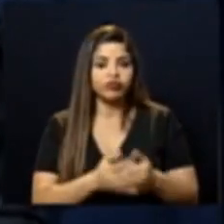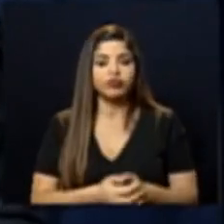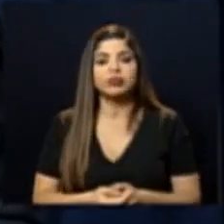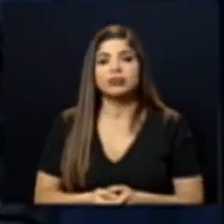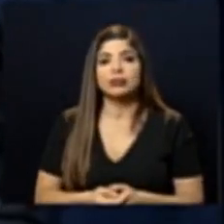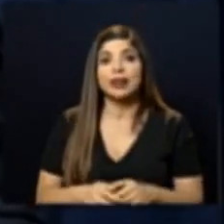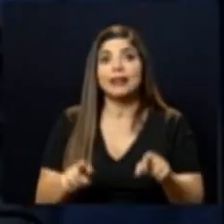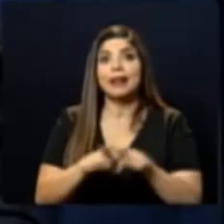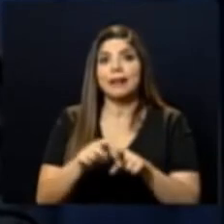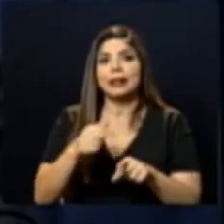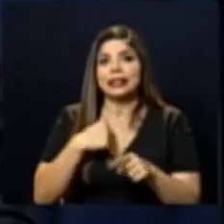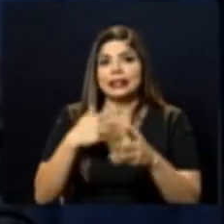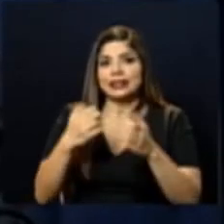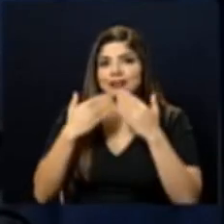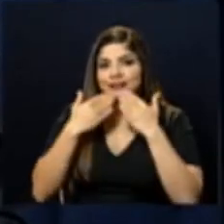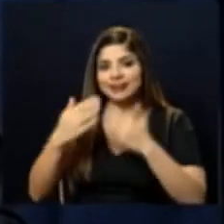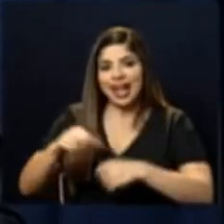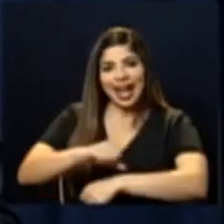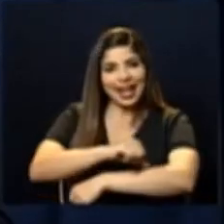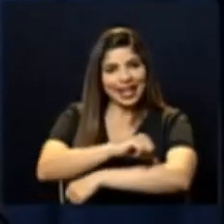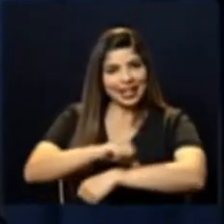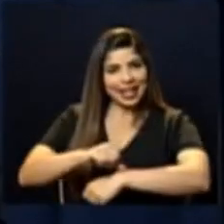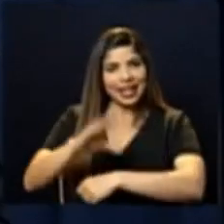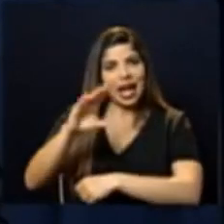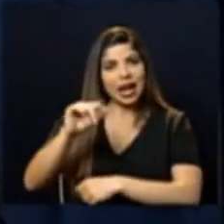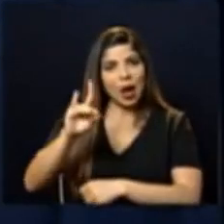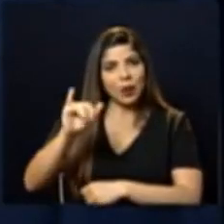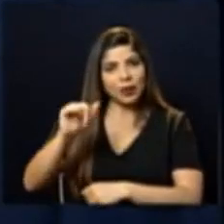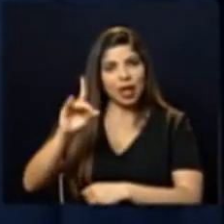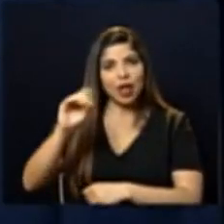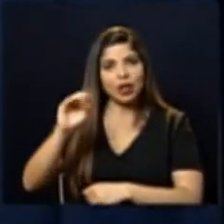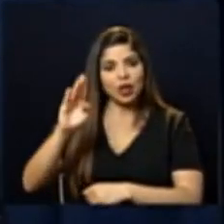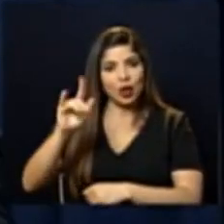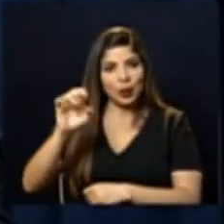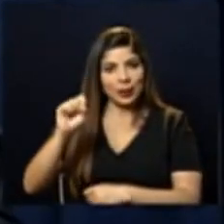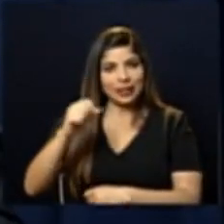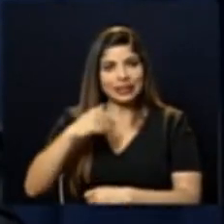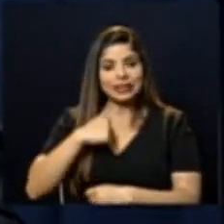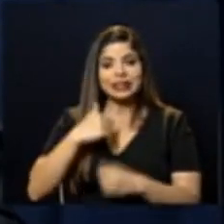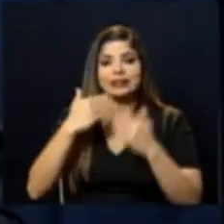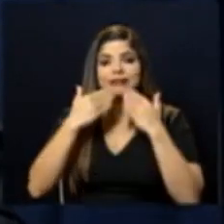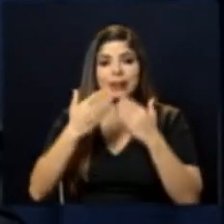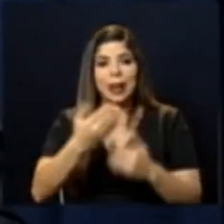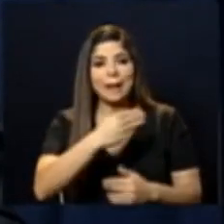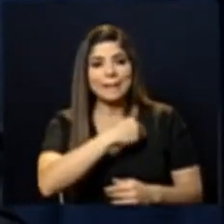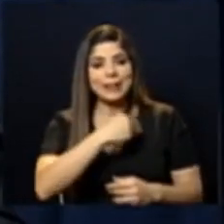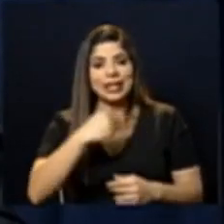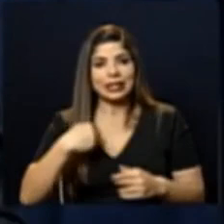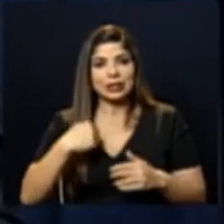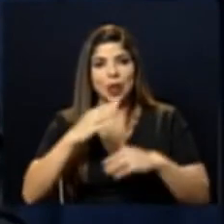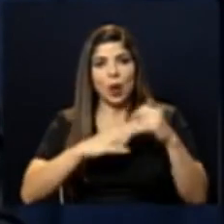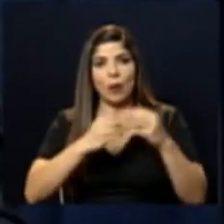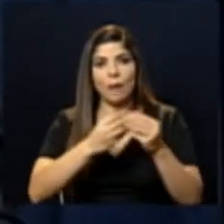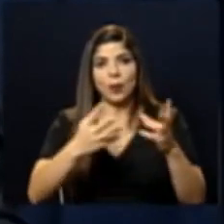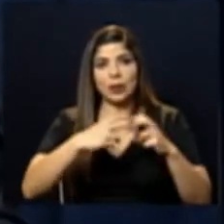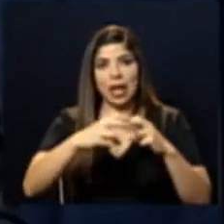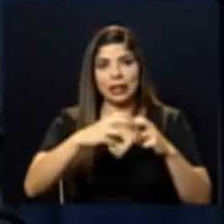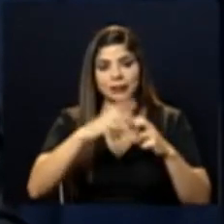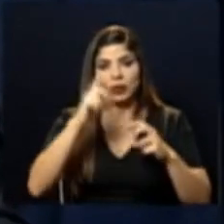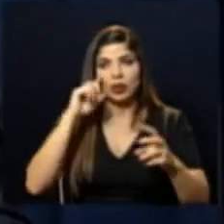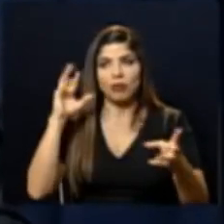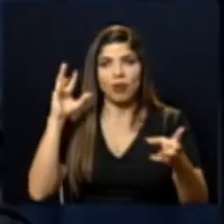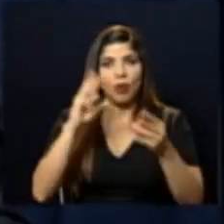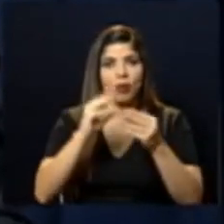Y además de agradecer a la arquitecta Claudia Dobles, quiero agradecer a mi ministro de Obras Públicas y Transportes por todo este